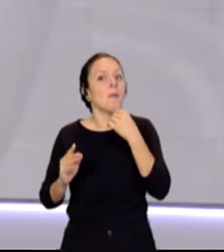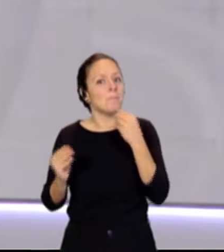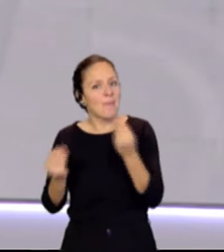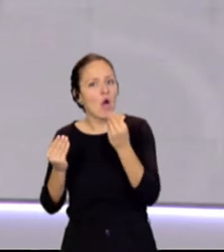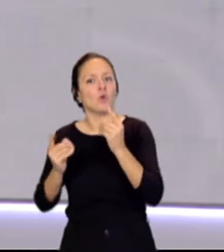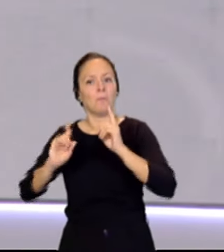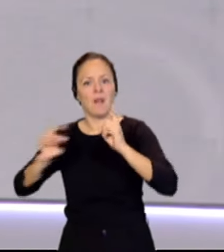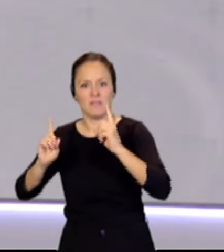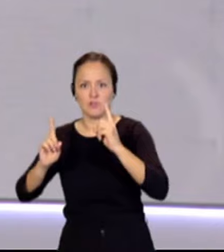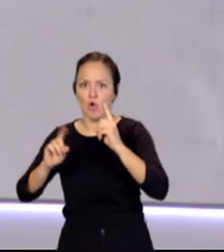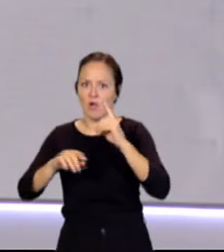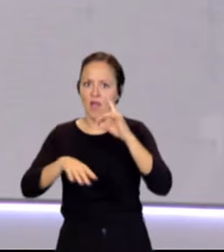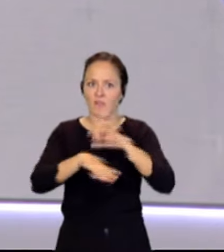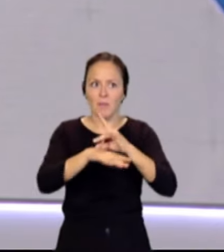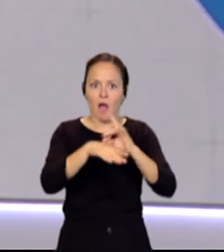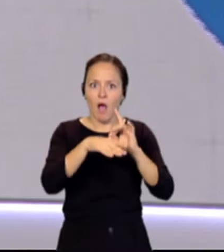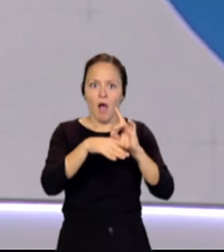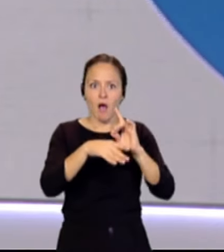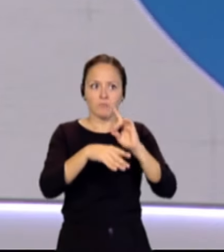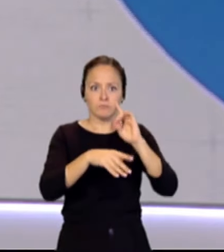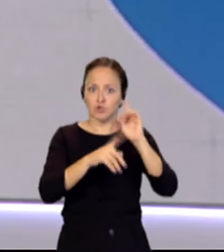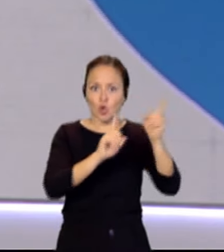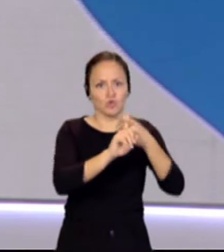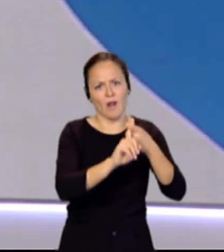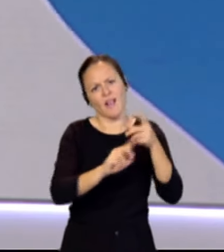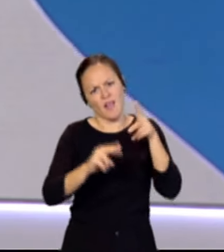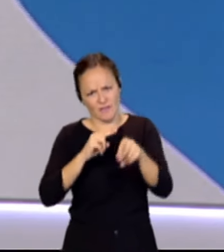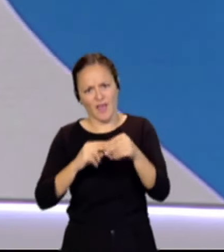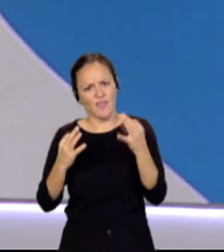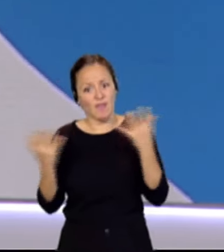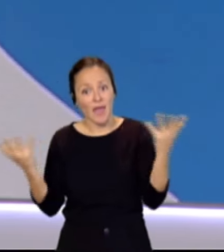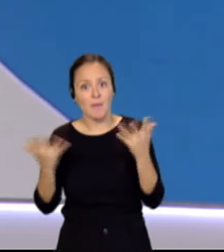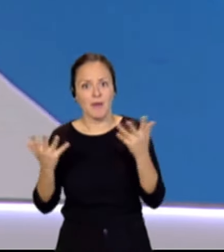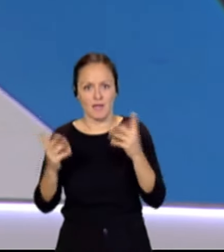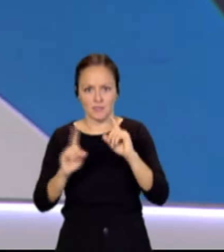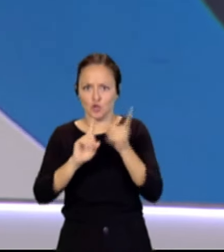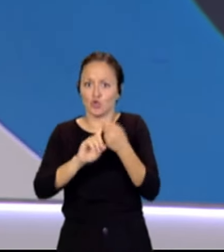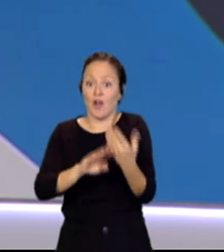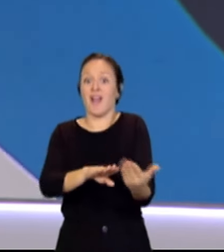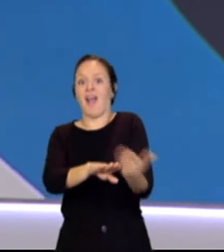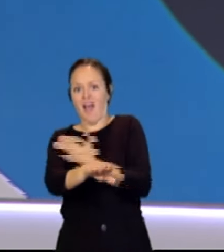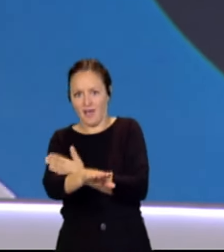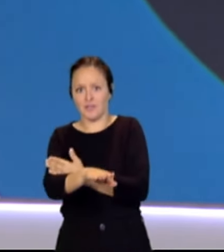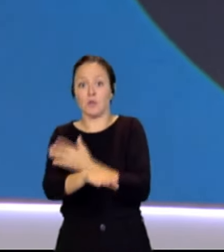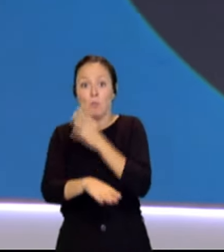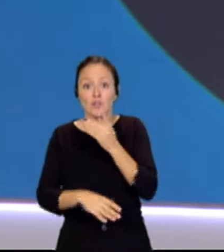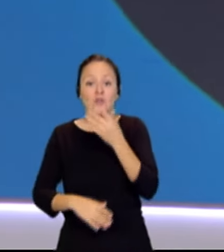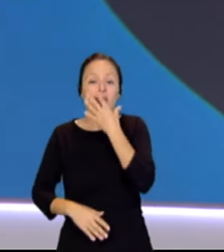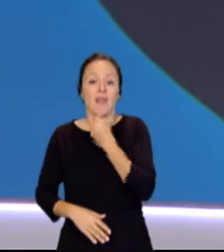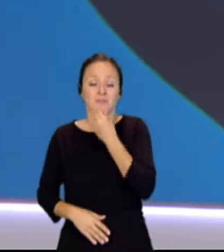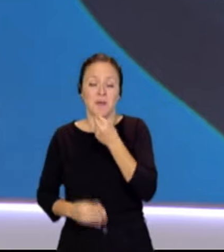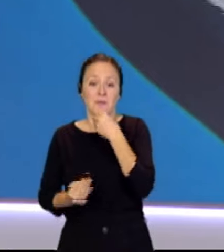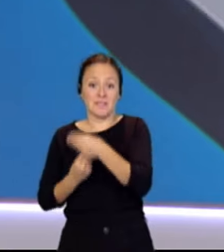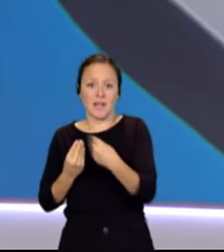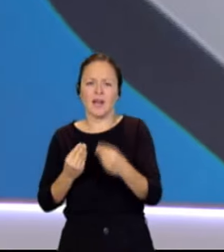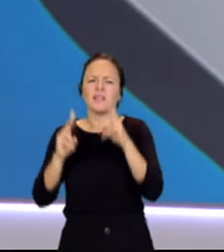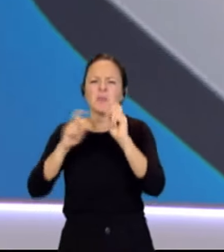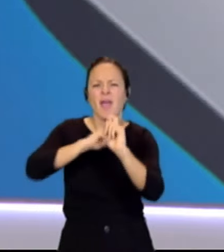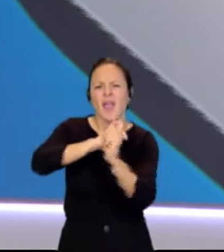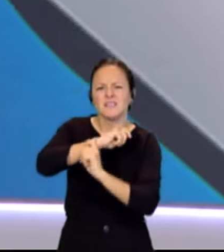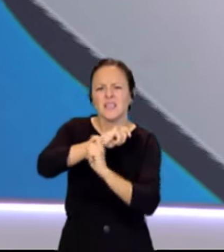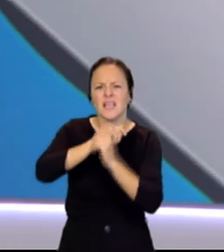curar estar preparados para las emergencias es fundamental por eso en Las Palmas de Gran canari se va a hablar hoy de estrategias a la hora de usar los